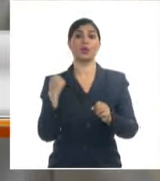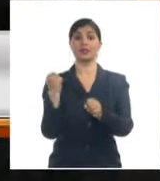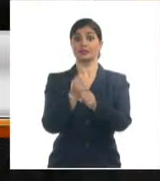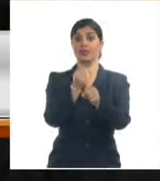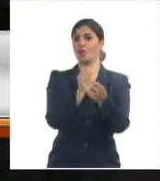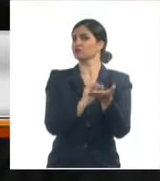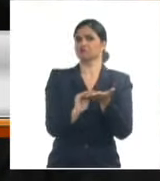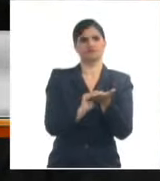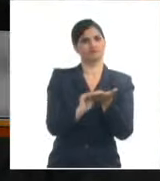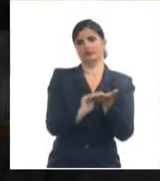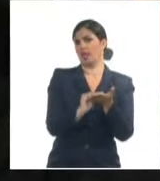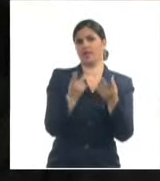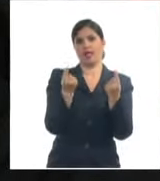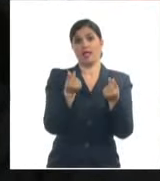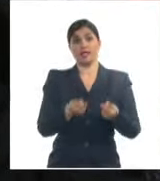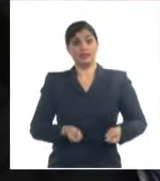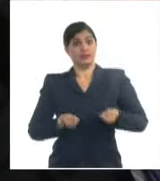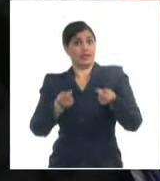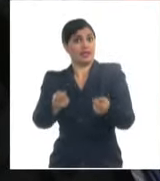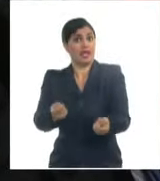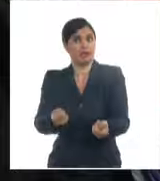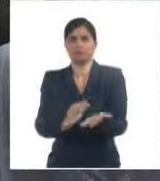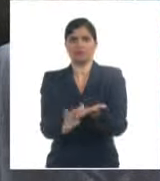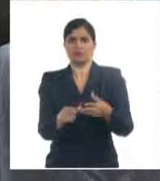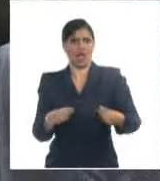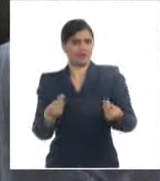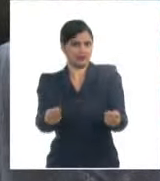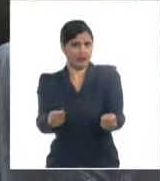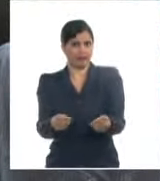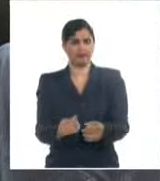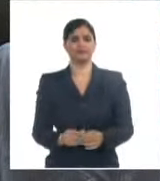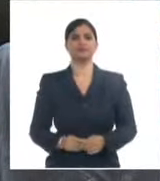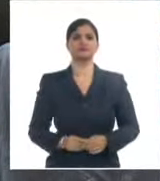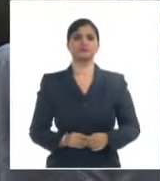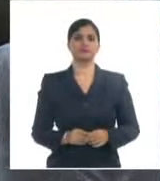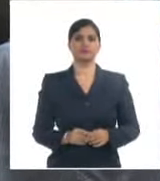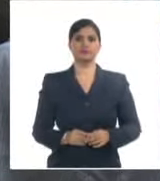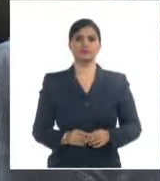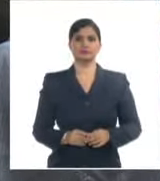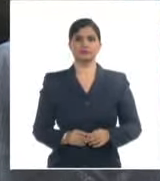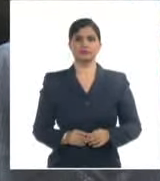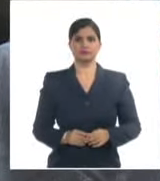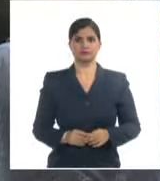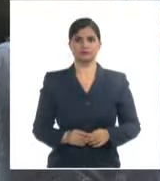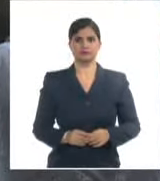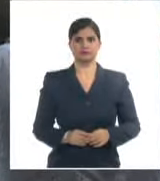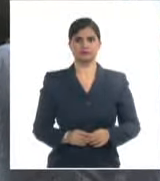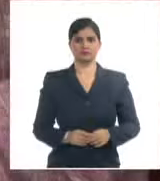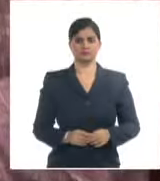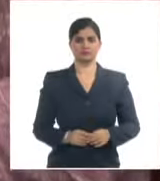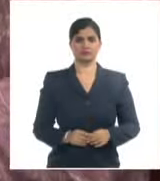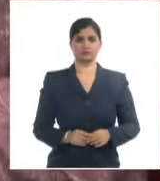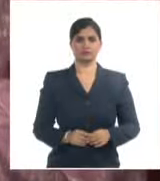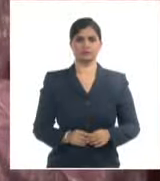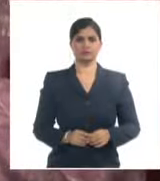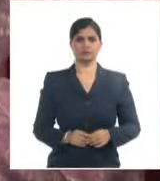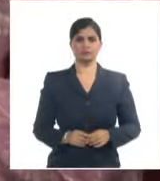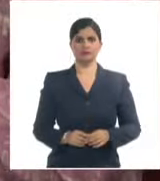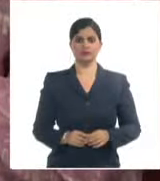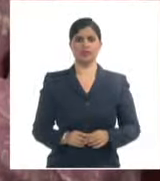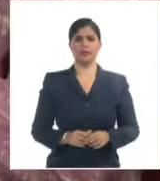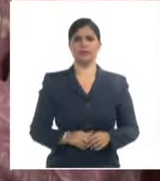humanidad. Los gobiernos del norte, con hipocresía, continúan castigando al sur